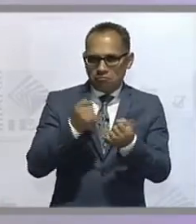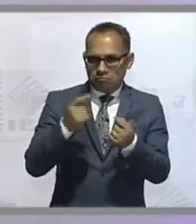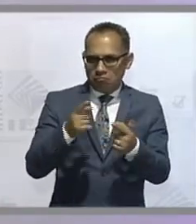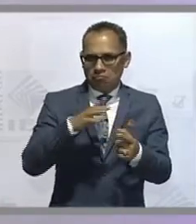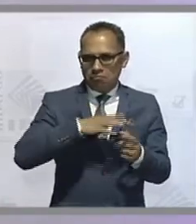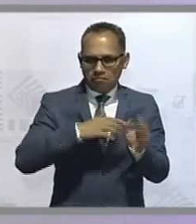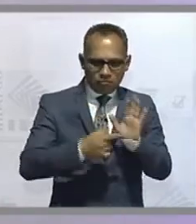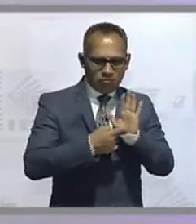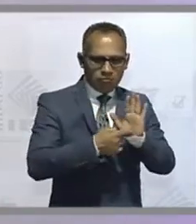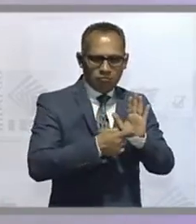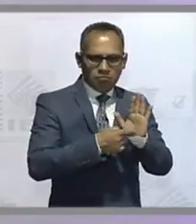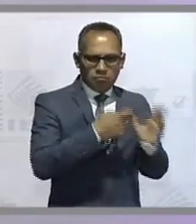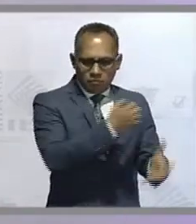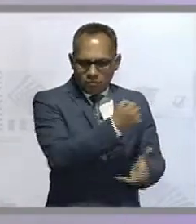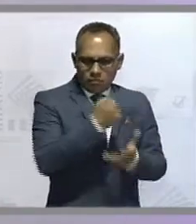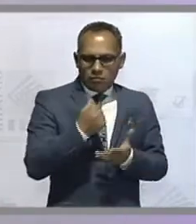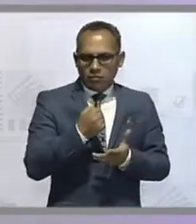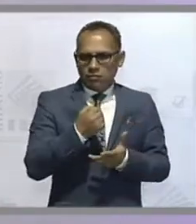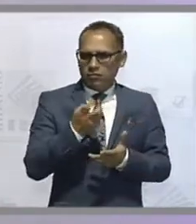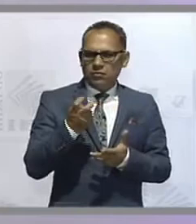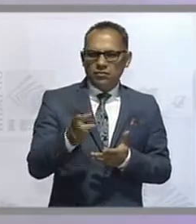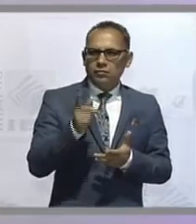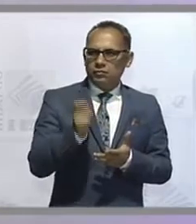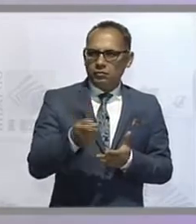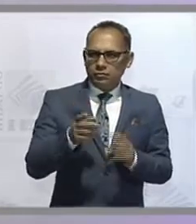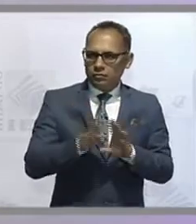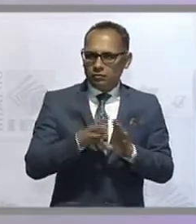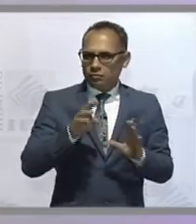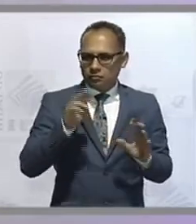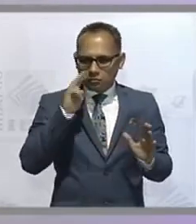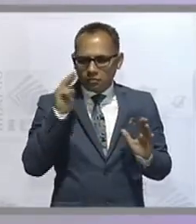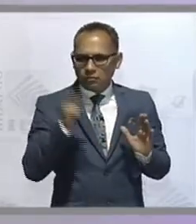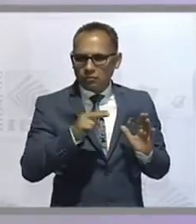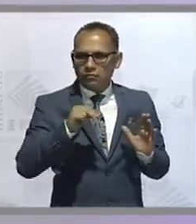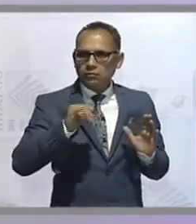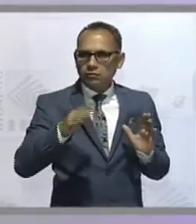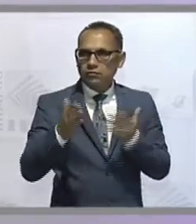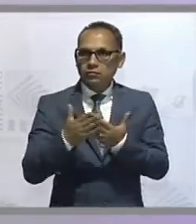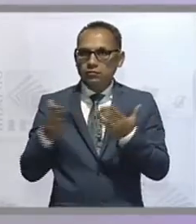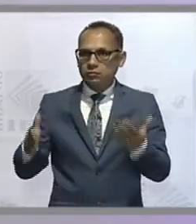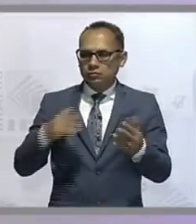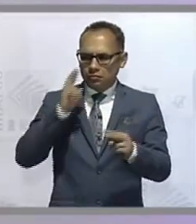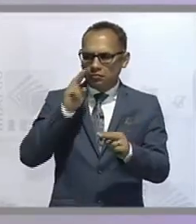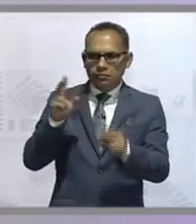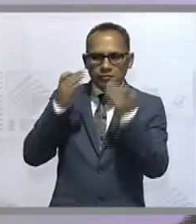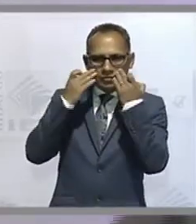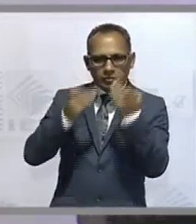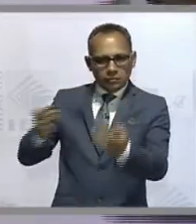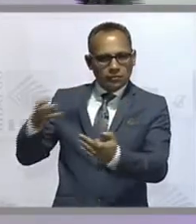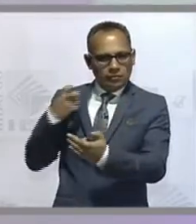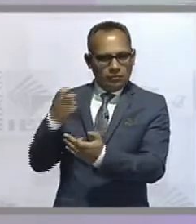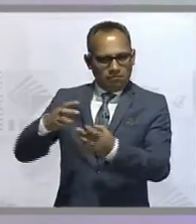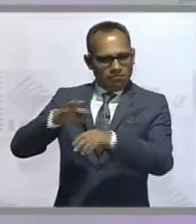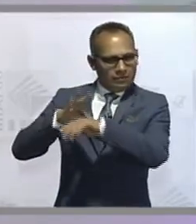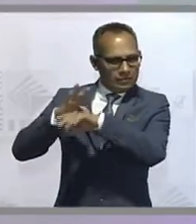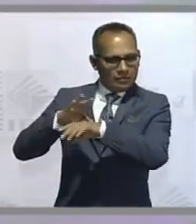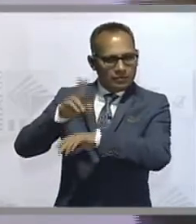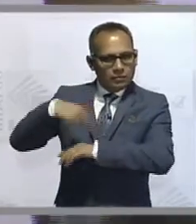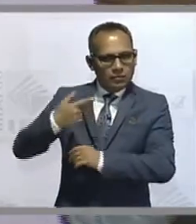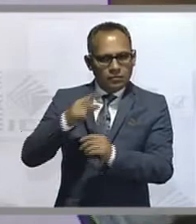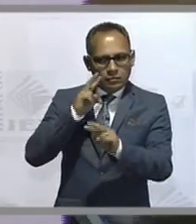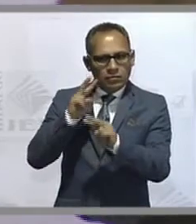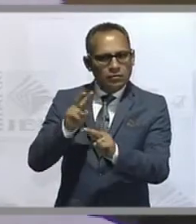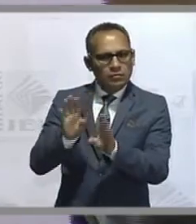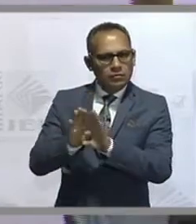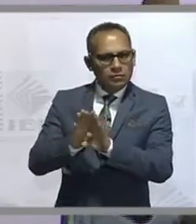y partimos de esta visión podemos entender muchas de las circunstancias que actualmente vivimos no es entendible que podemos tener